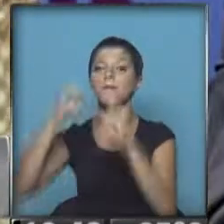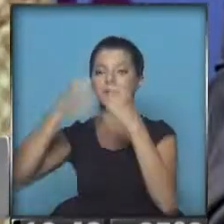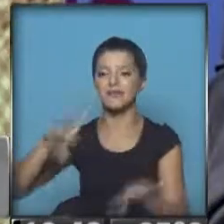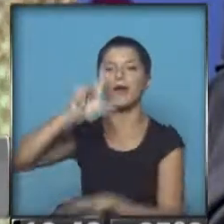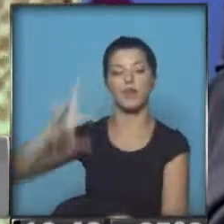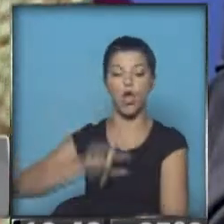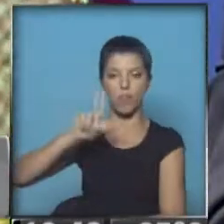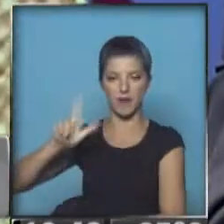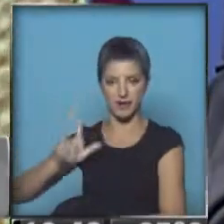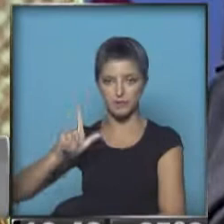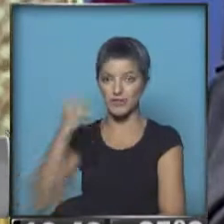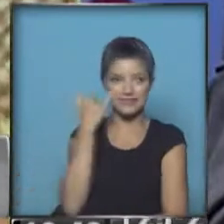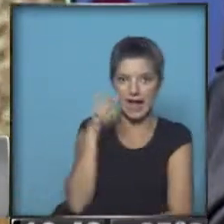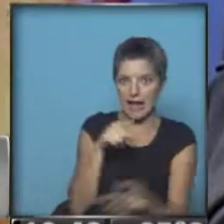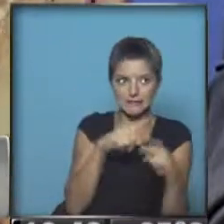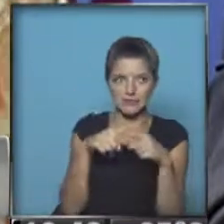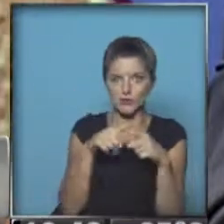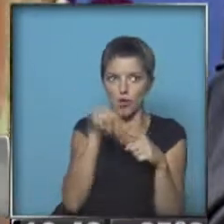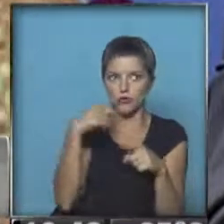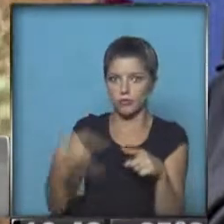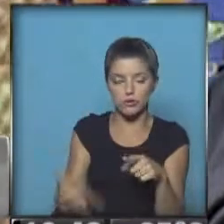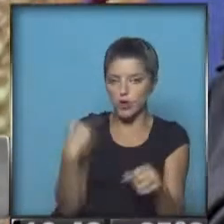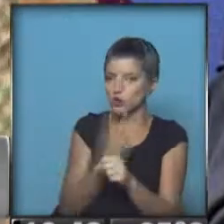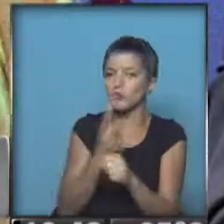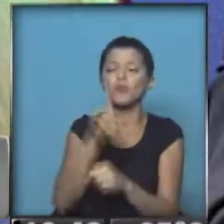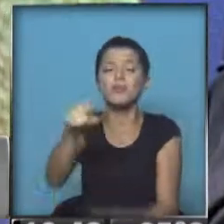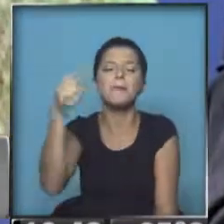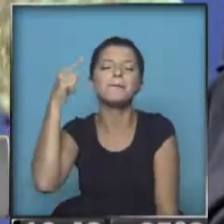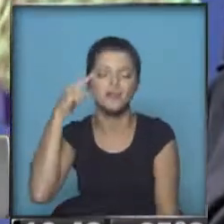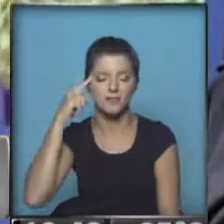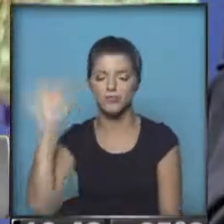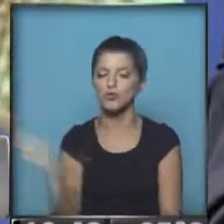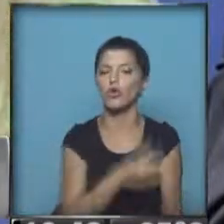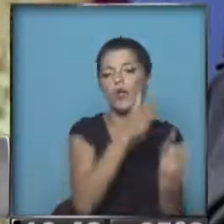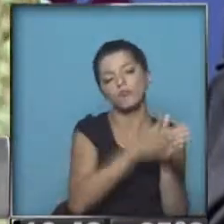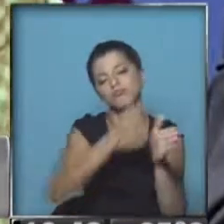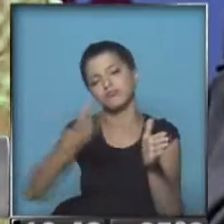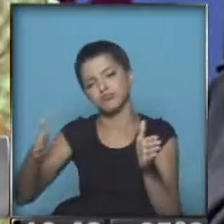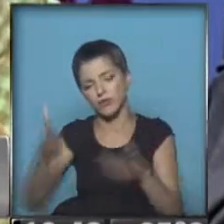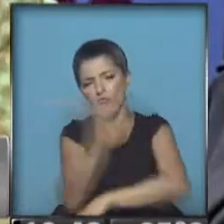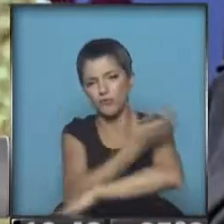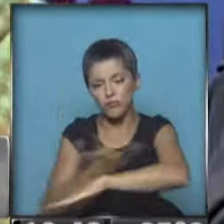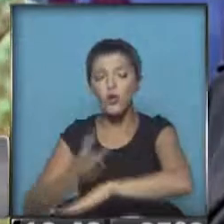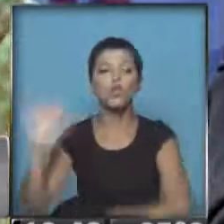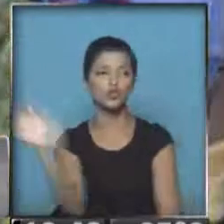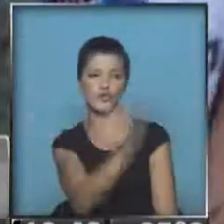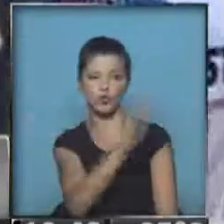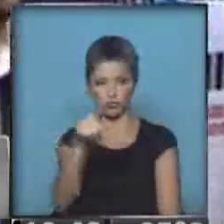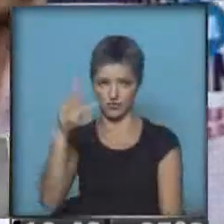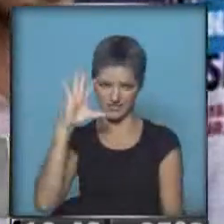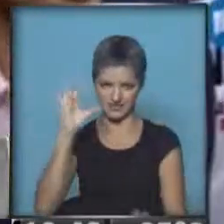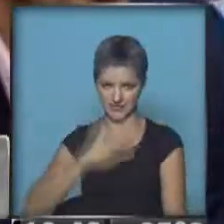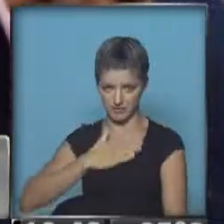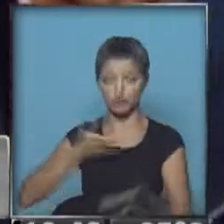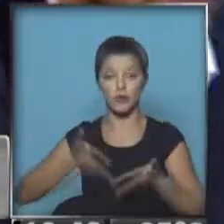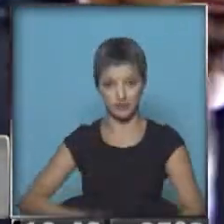neoliberalismo, y ya era imposible discutir otra cosa. Miren todas las cosas. Todos teníamos en la memoria, ustedes saben que yo nací